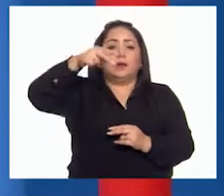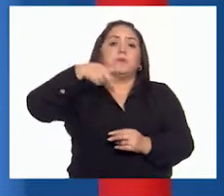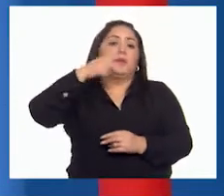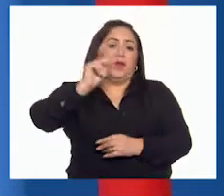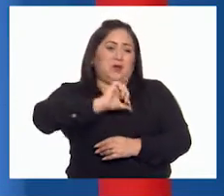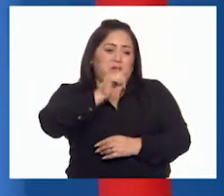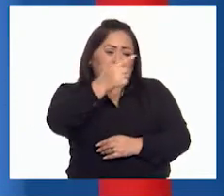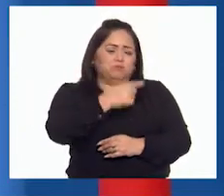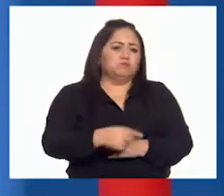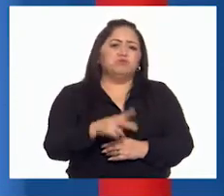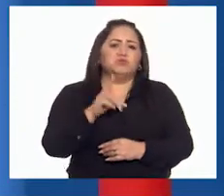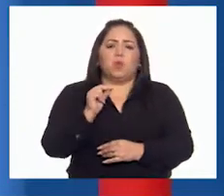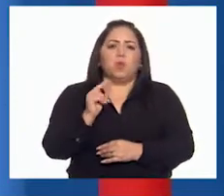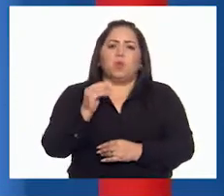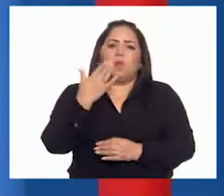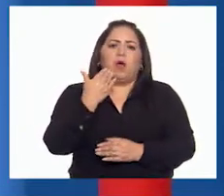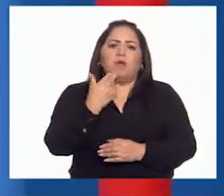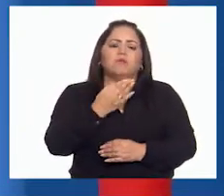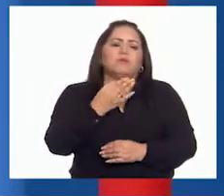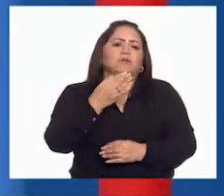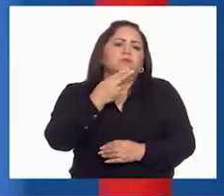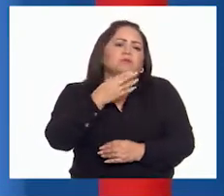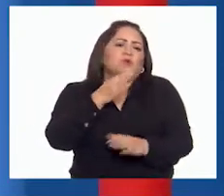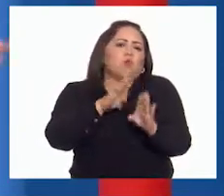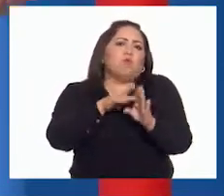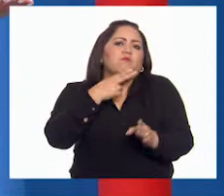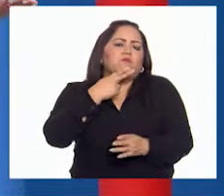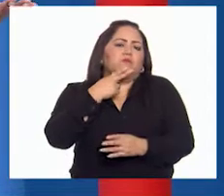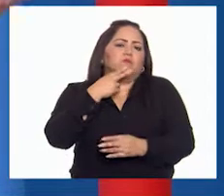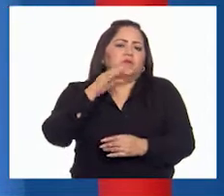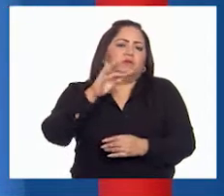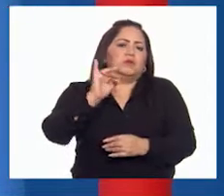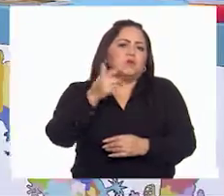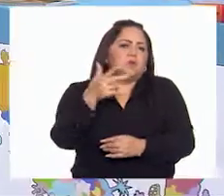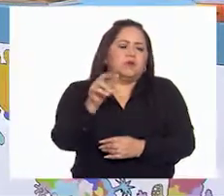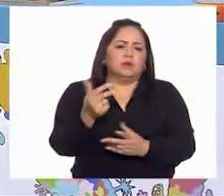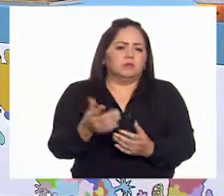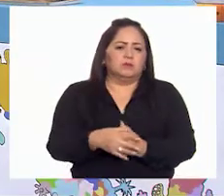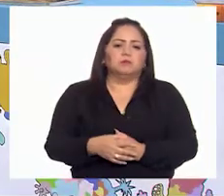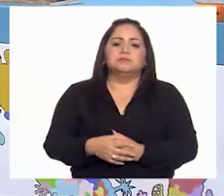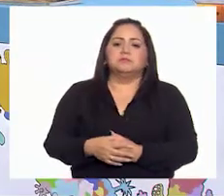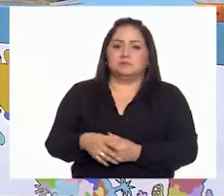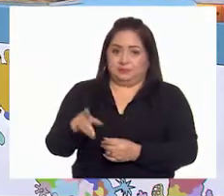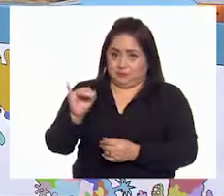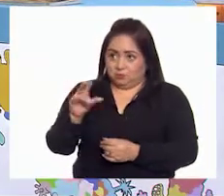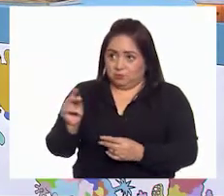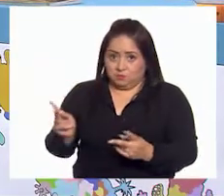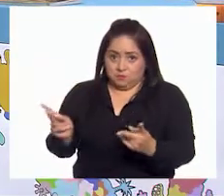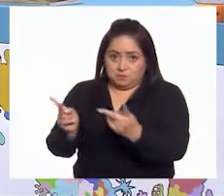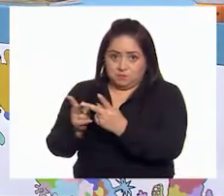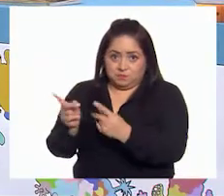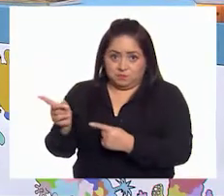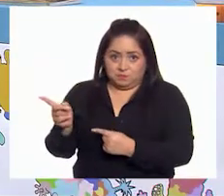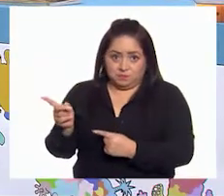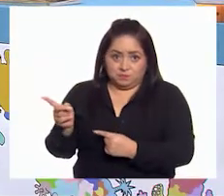lo demás no identifico el uso de figuras literarias o retóricas. ¿Coinciden con los hallazgos de